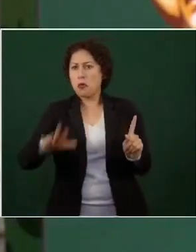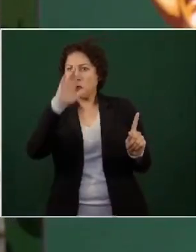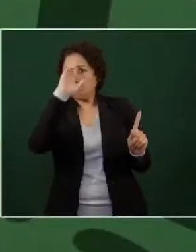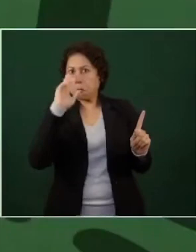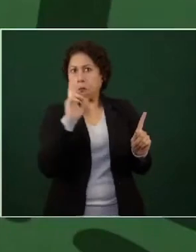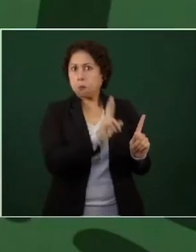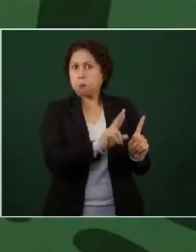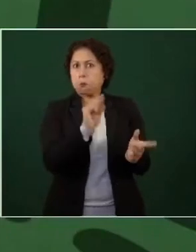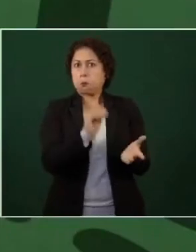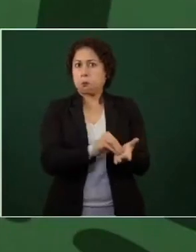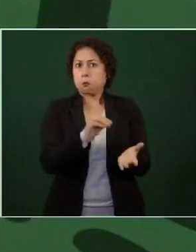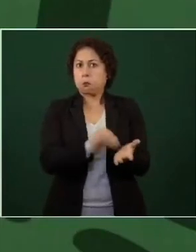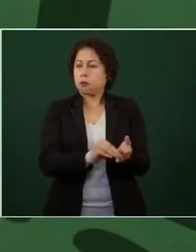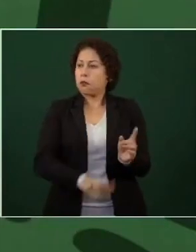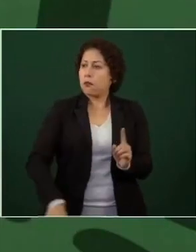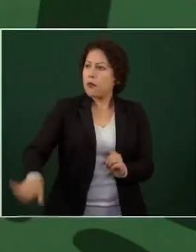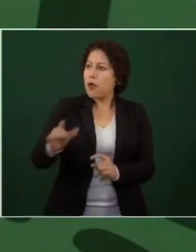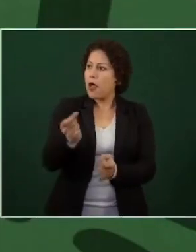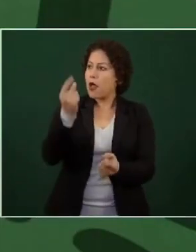hasta se les aplaudía.